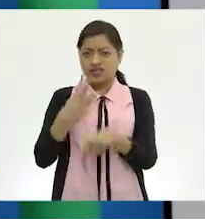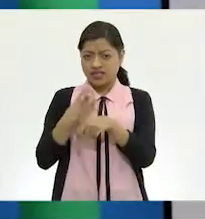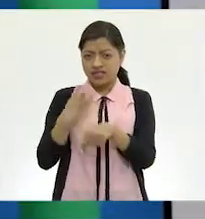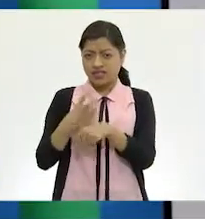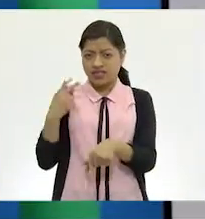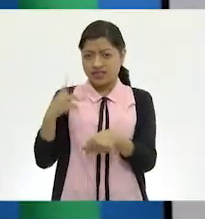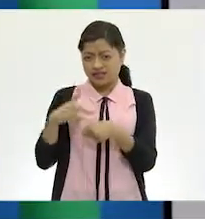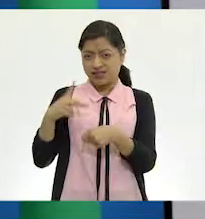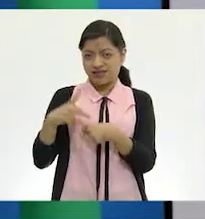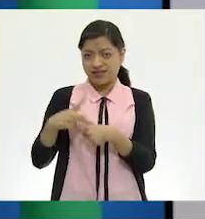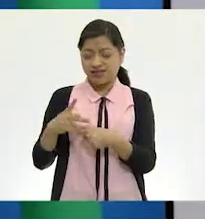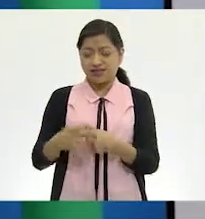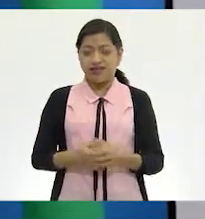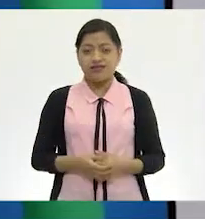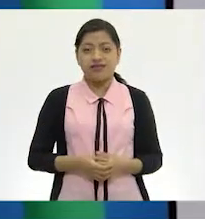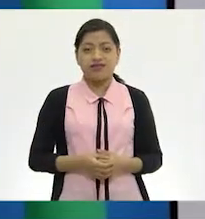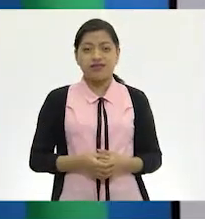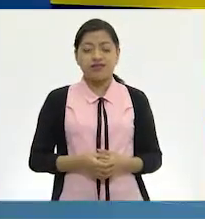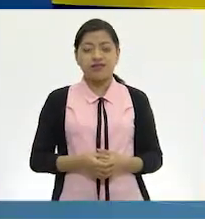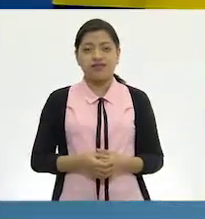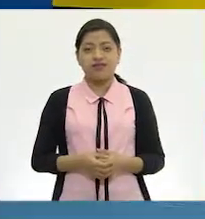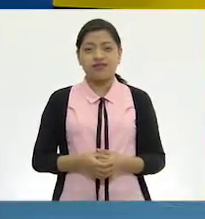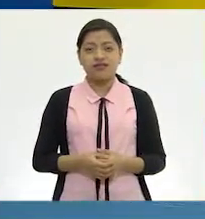¿Qué es eso?